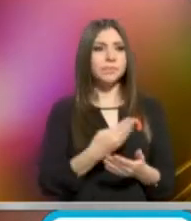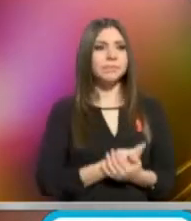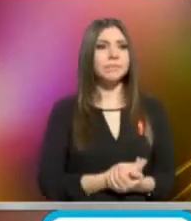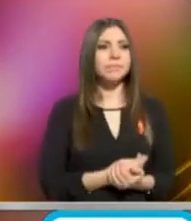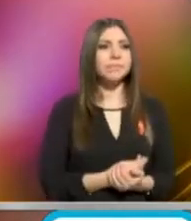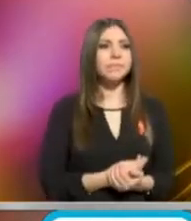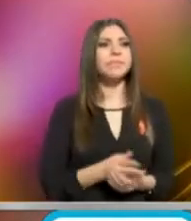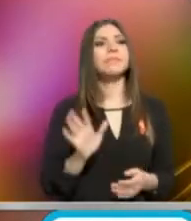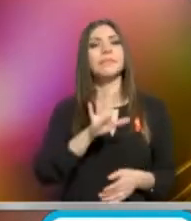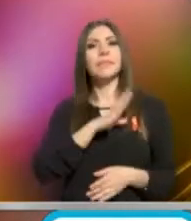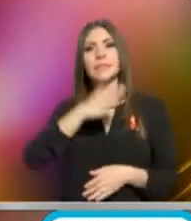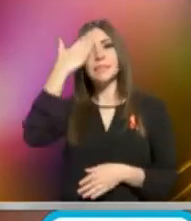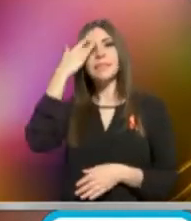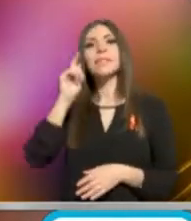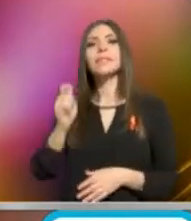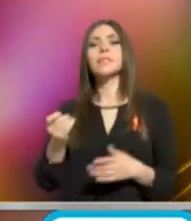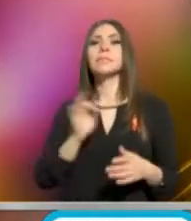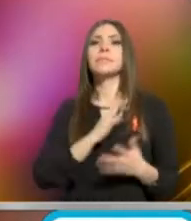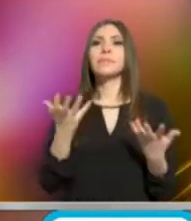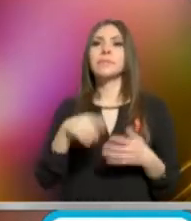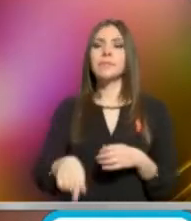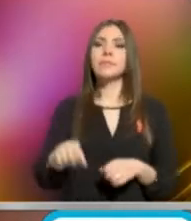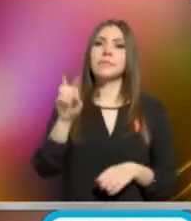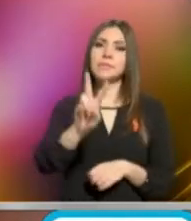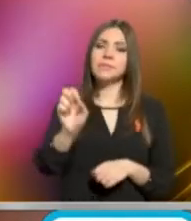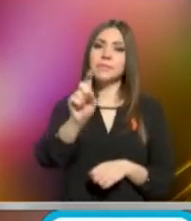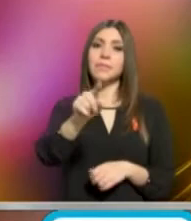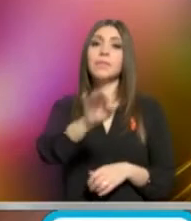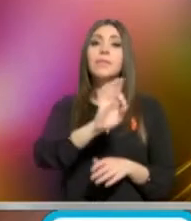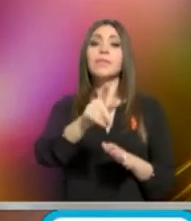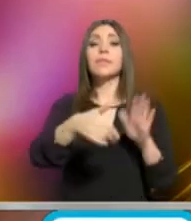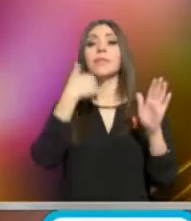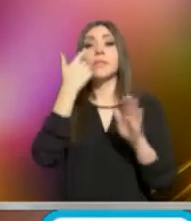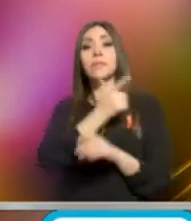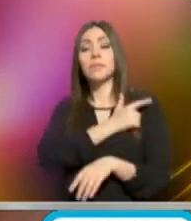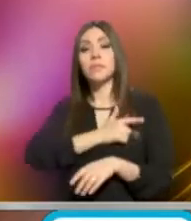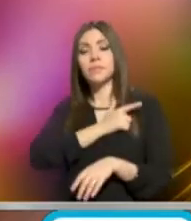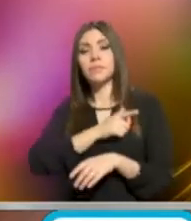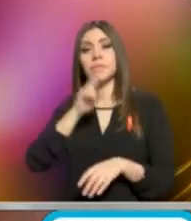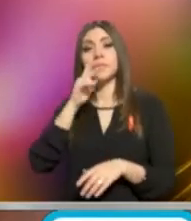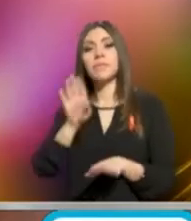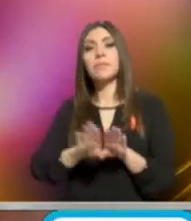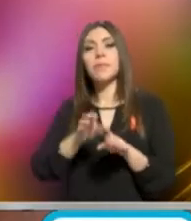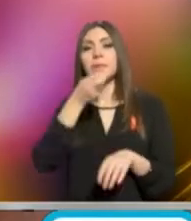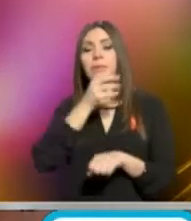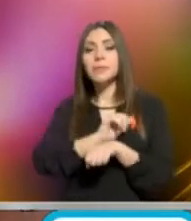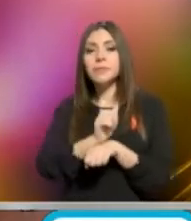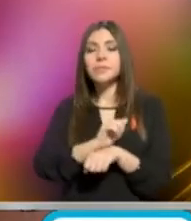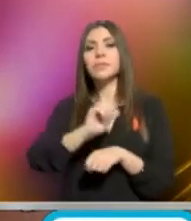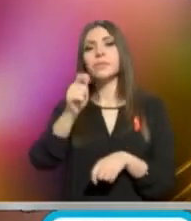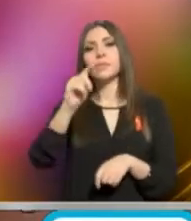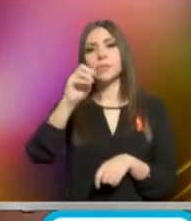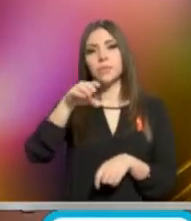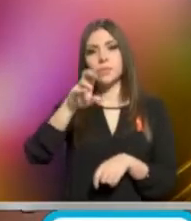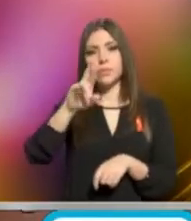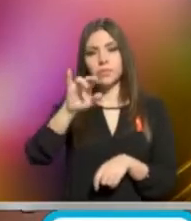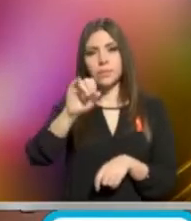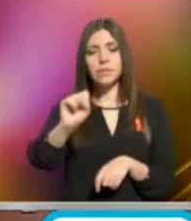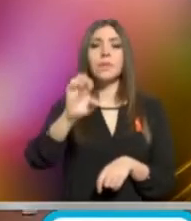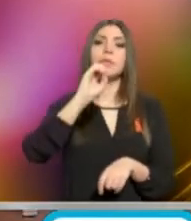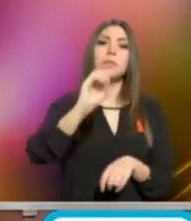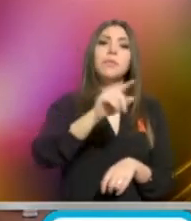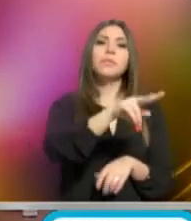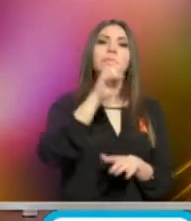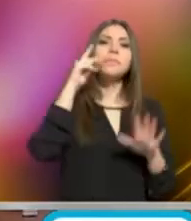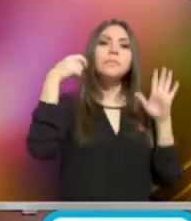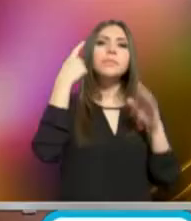plan. Ya tenemos plan para Así este es. fin de semana. Si le gusta la acción, puede ver la de Tom Cruise. También le recomendaríamos ver este documental porque hoy es importante a lo